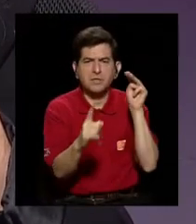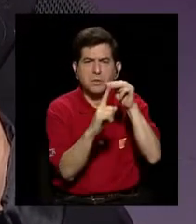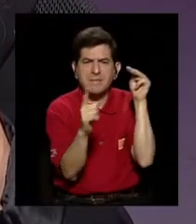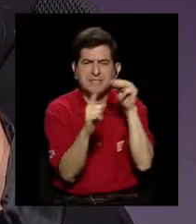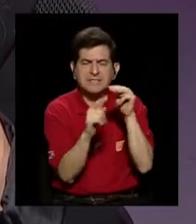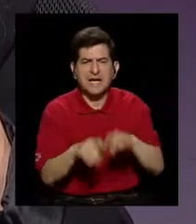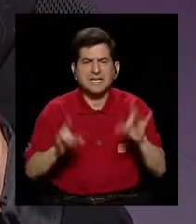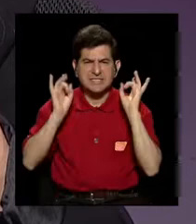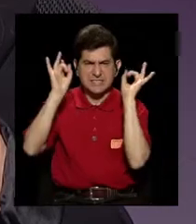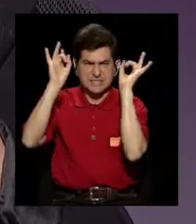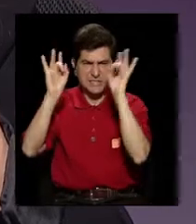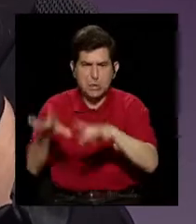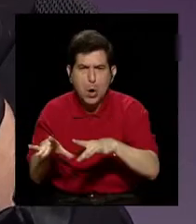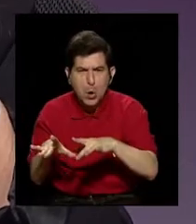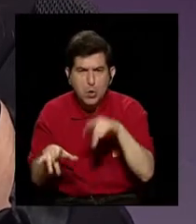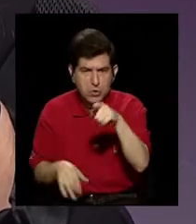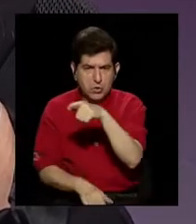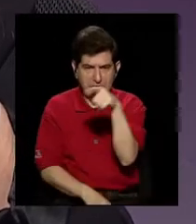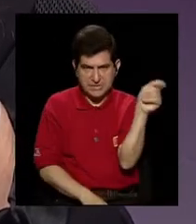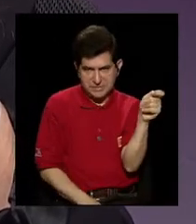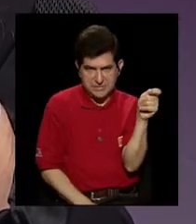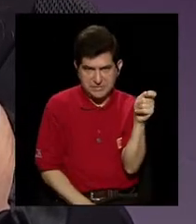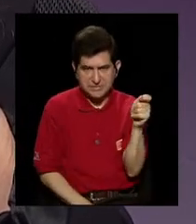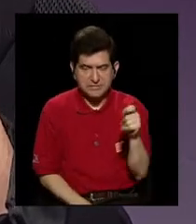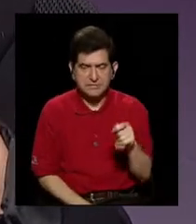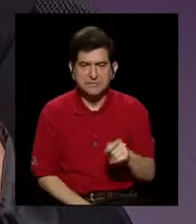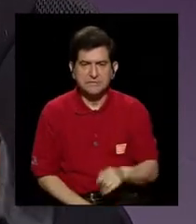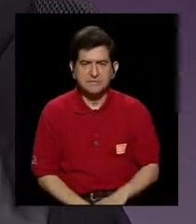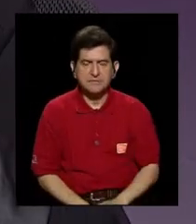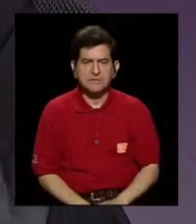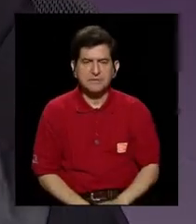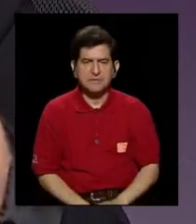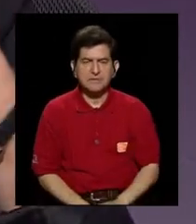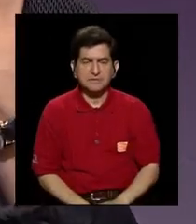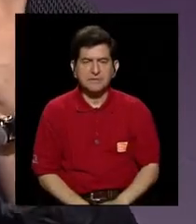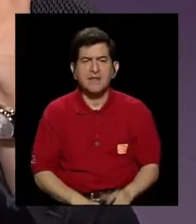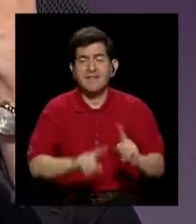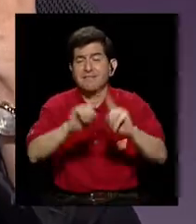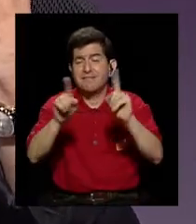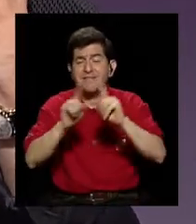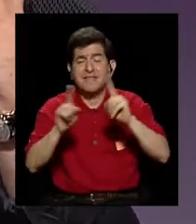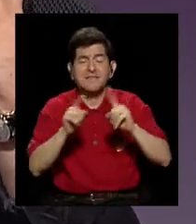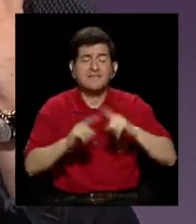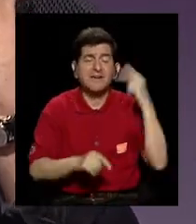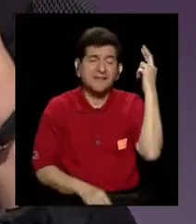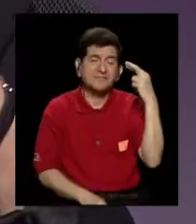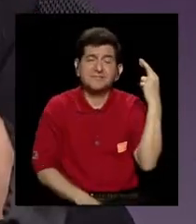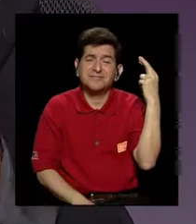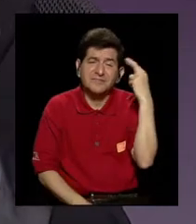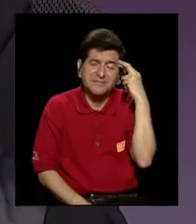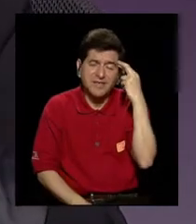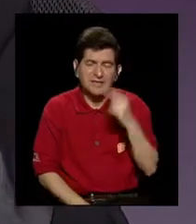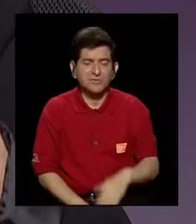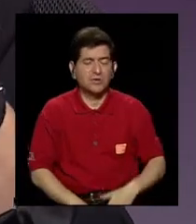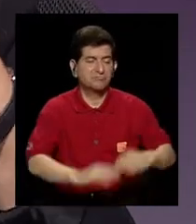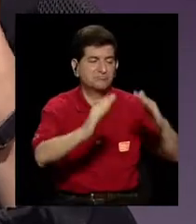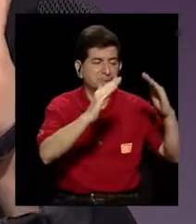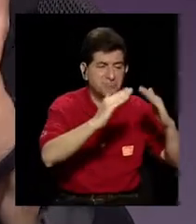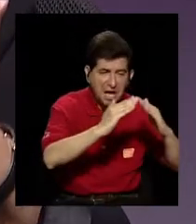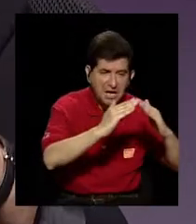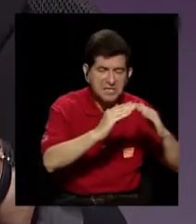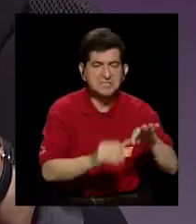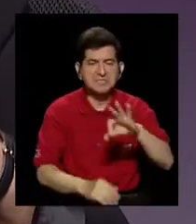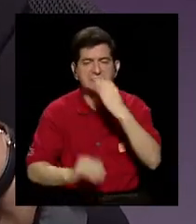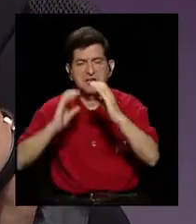de odio en ese mes, que vienen desde distintas fuentes, desde los hogares, desde